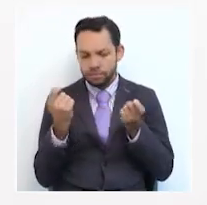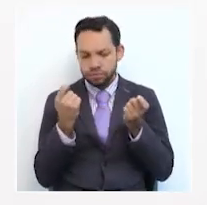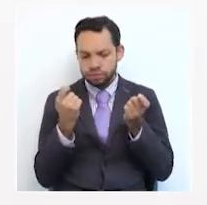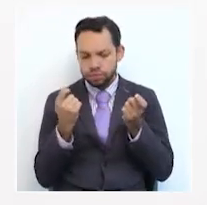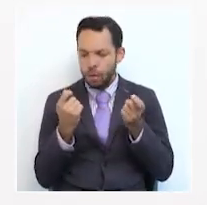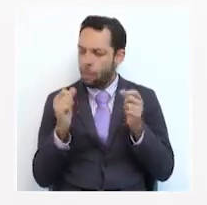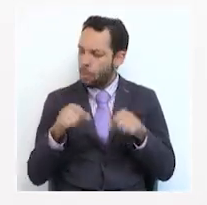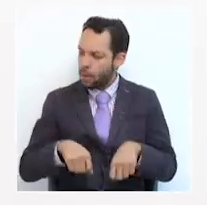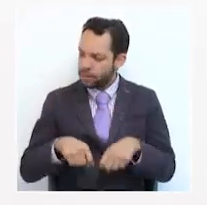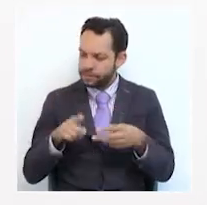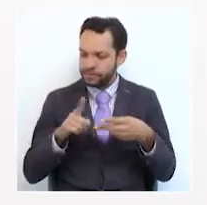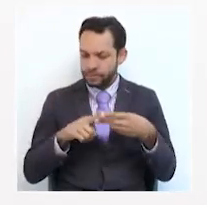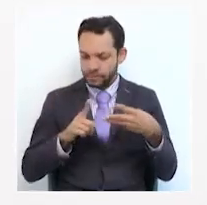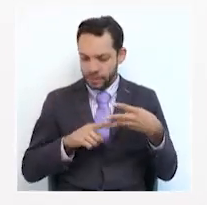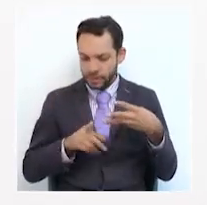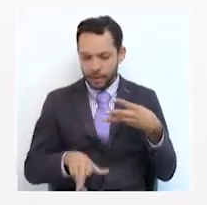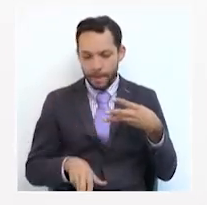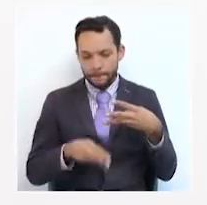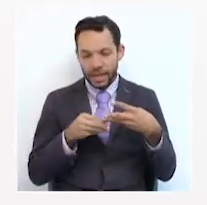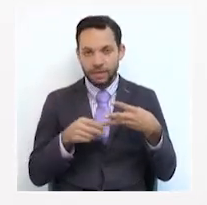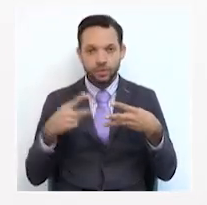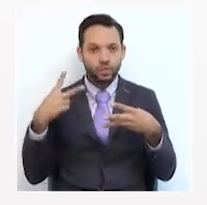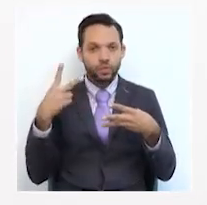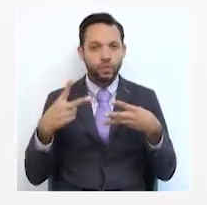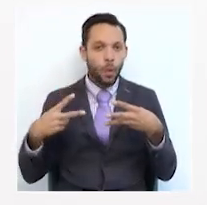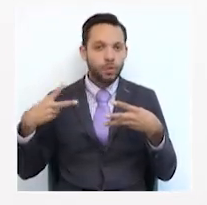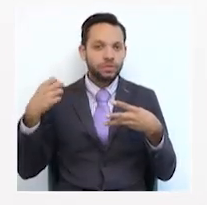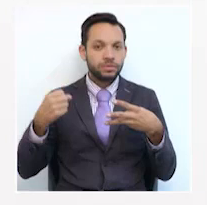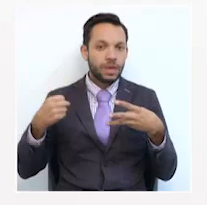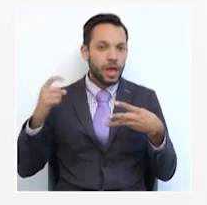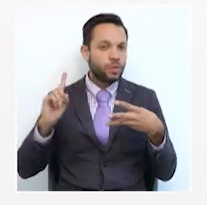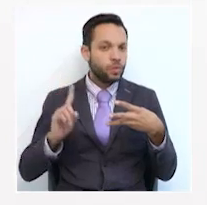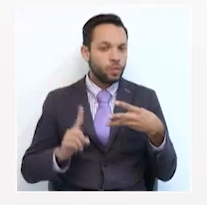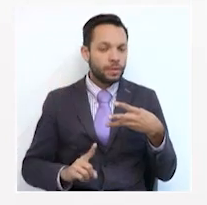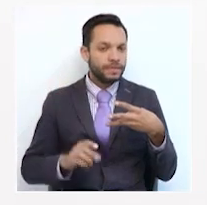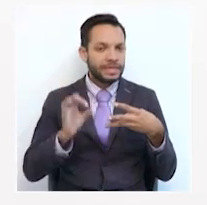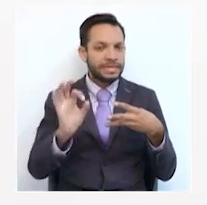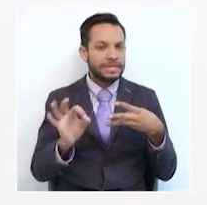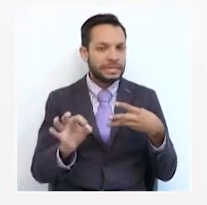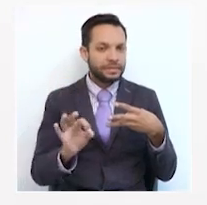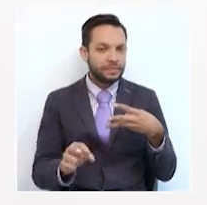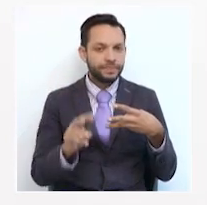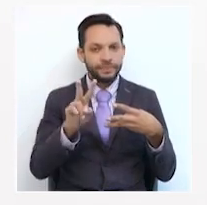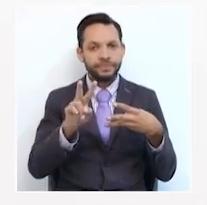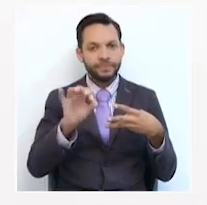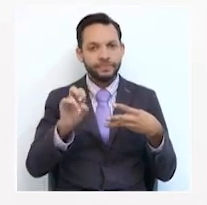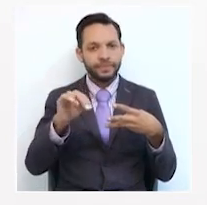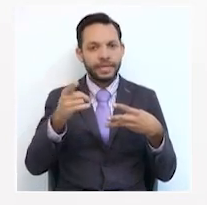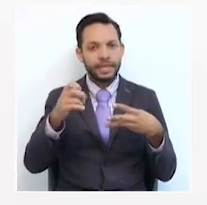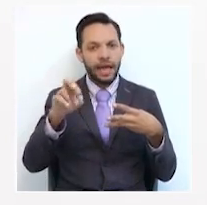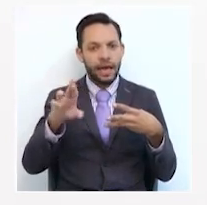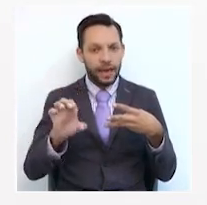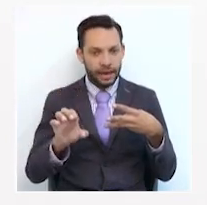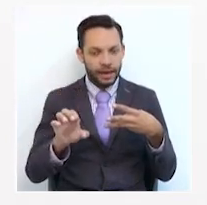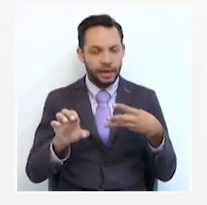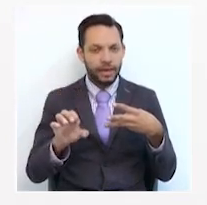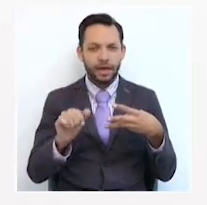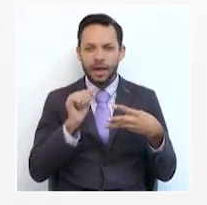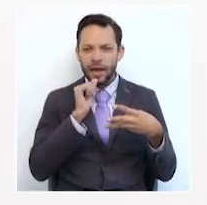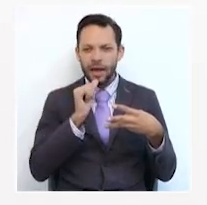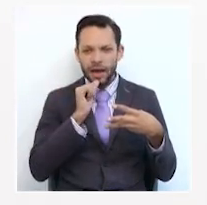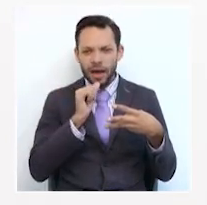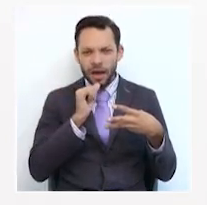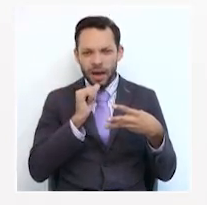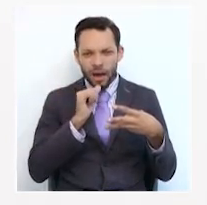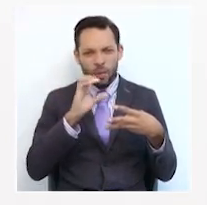bueno me llevo dos años tomándome la uah isabelina licuar hay una con el agua de la